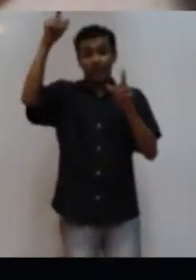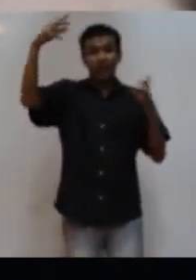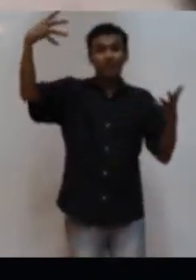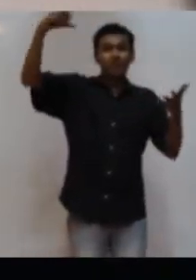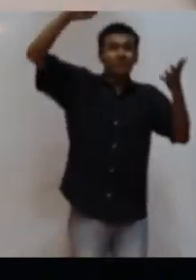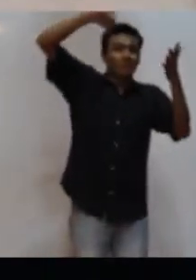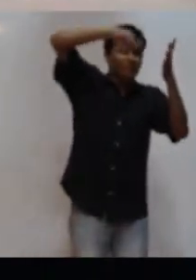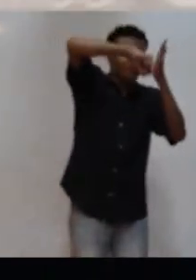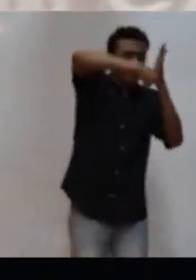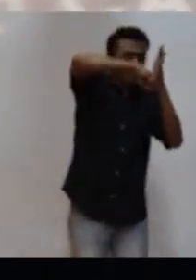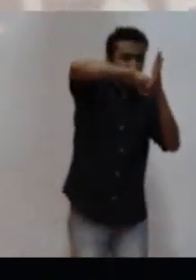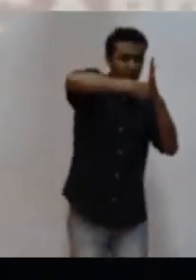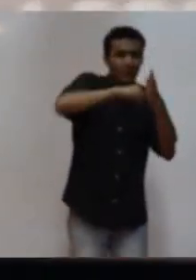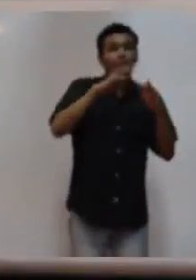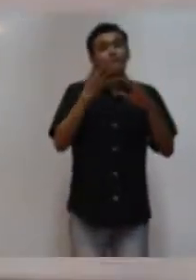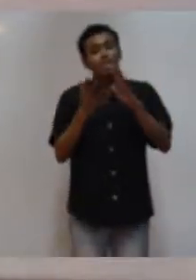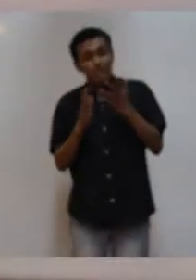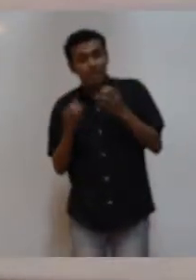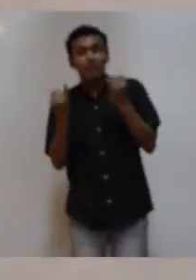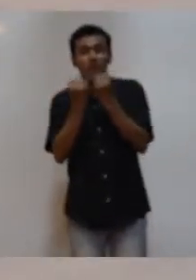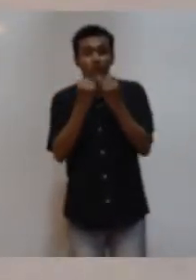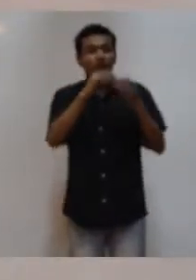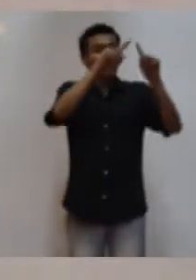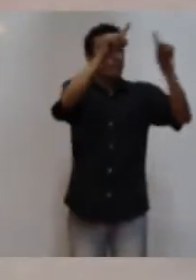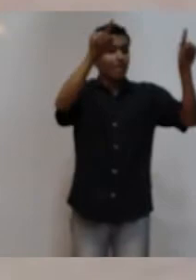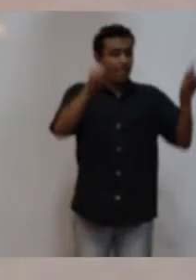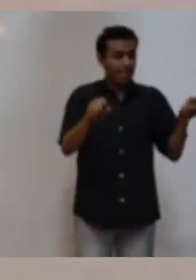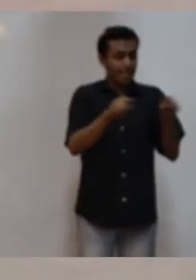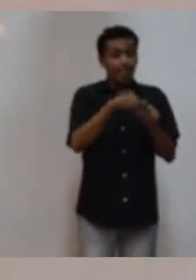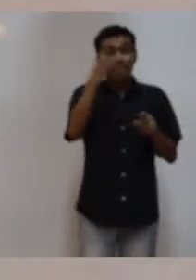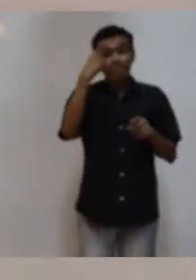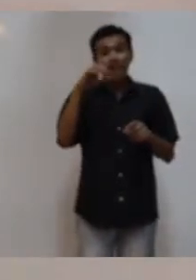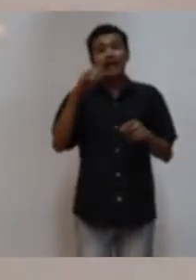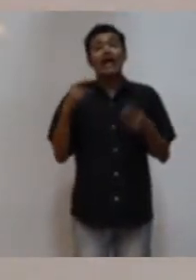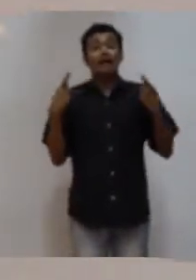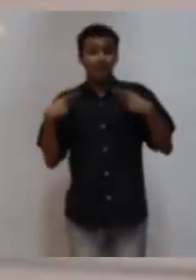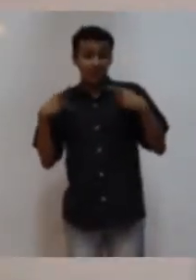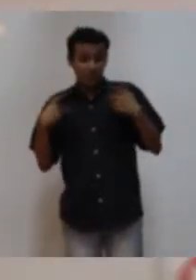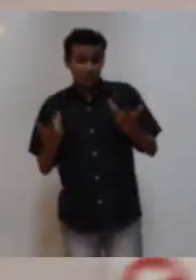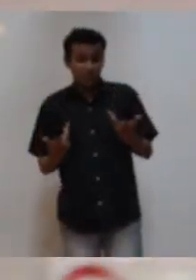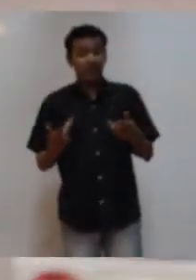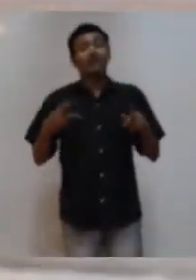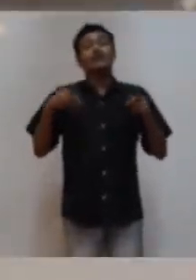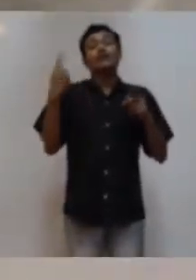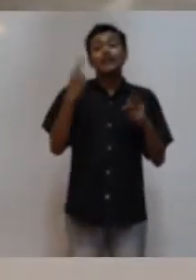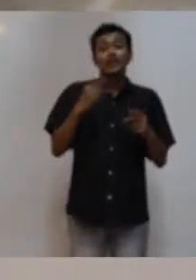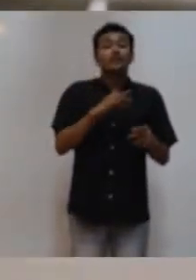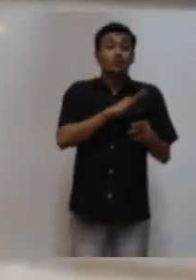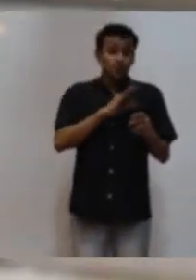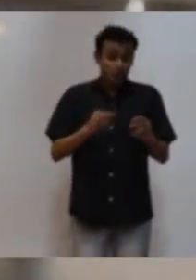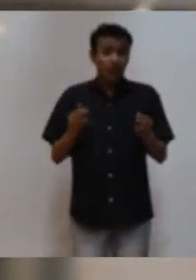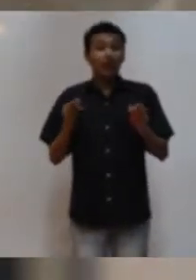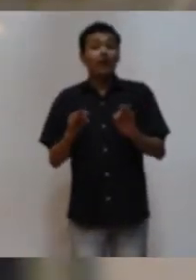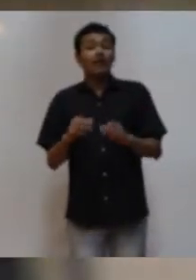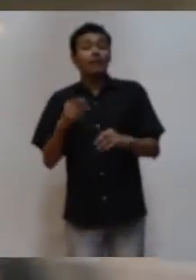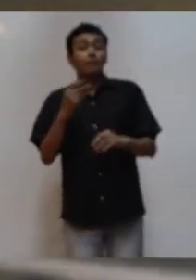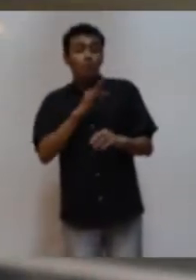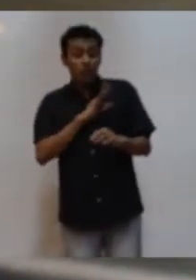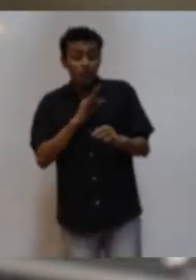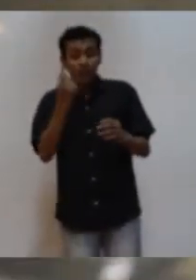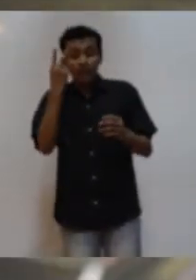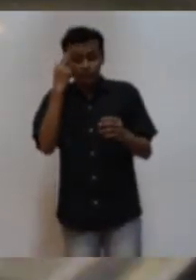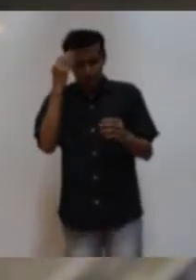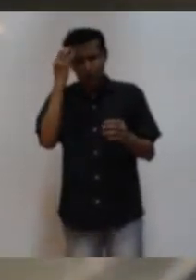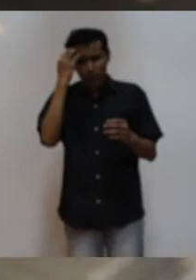es de una atmósfera el expreso es la base de las bebidas y el barista el profesional que se encarga en